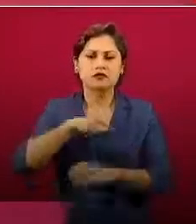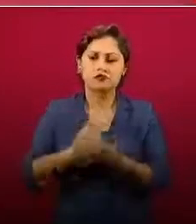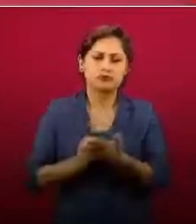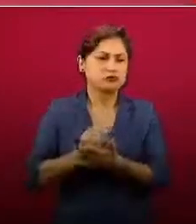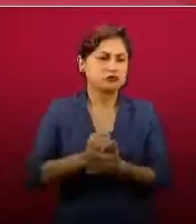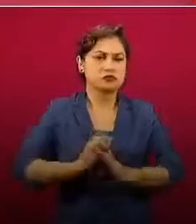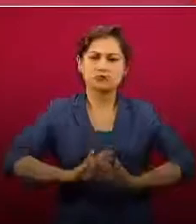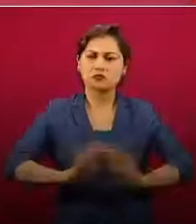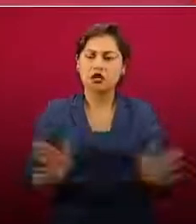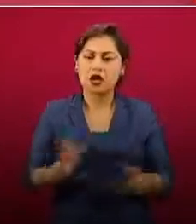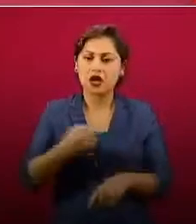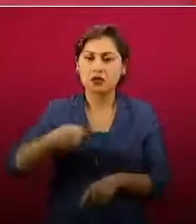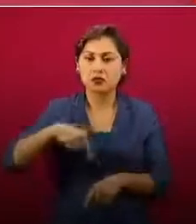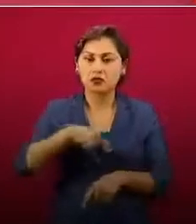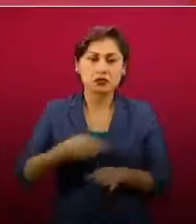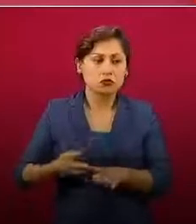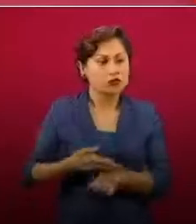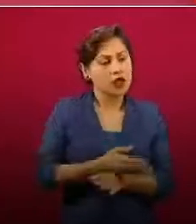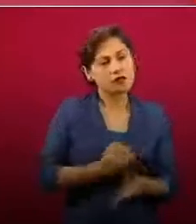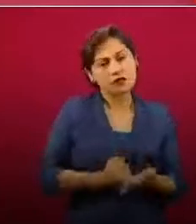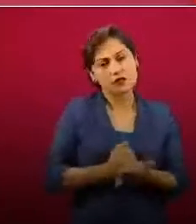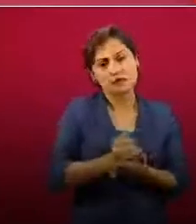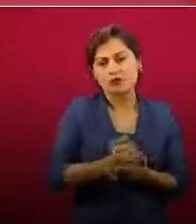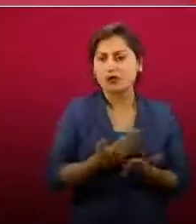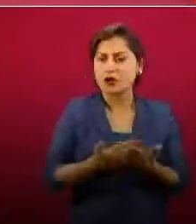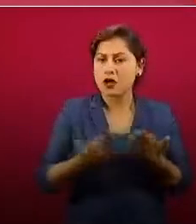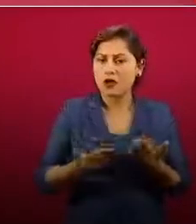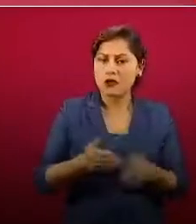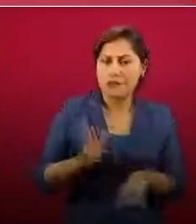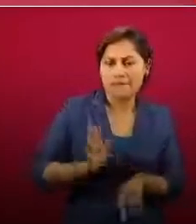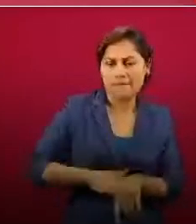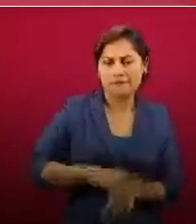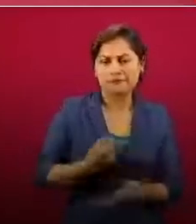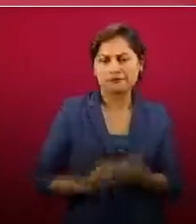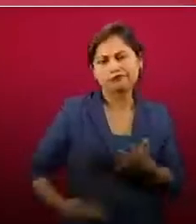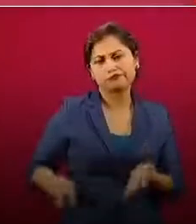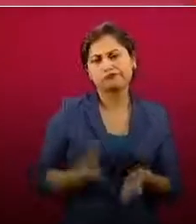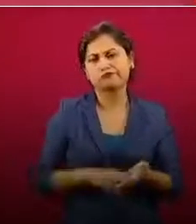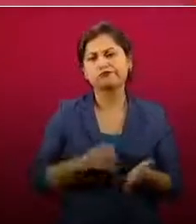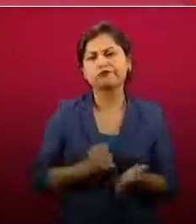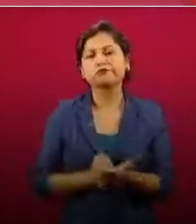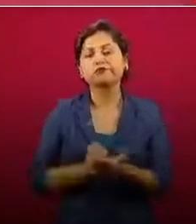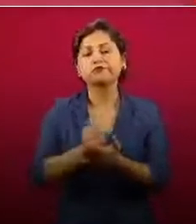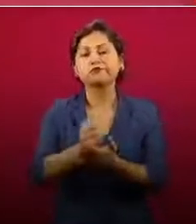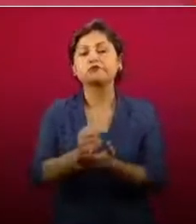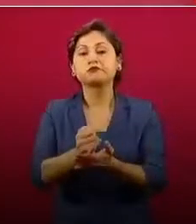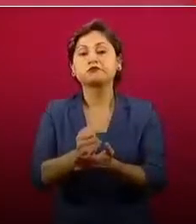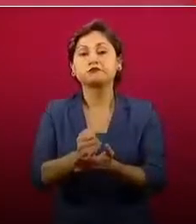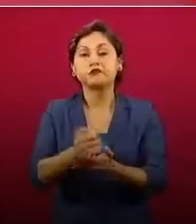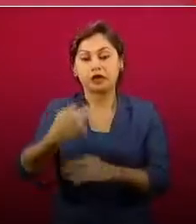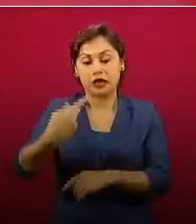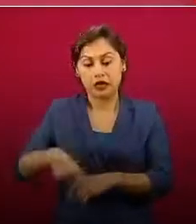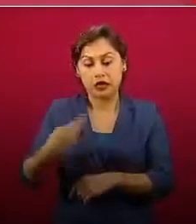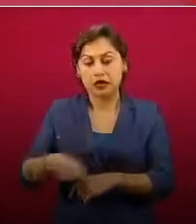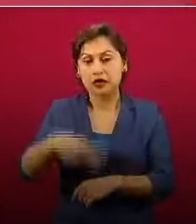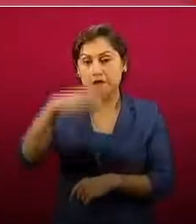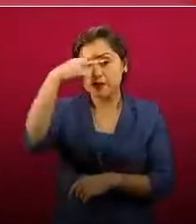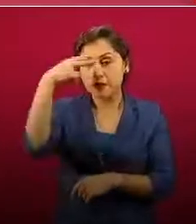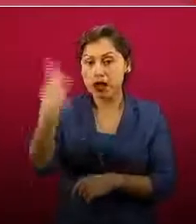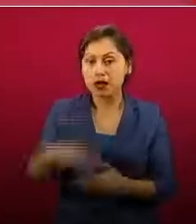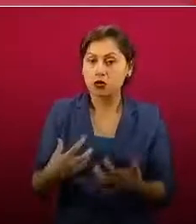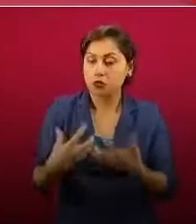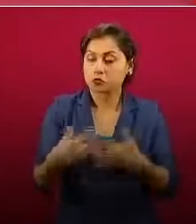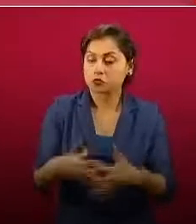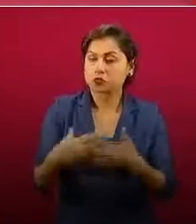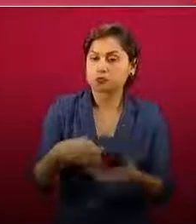reafirmamos la decisión que teníamos de procesar la materia prima en nuestro país porque